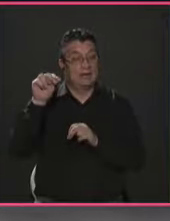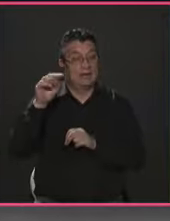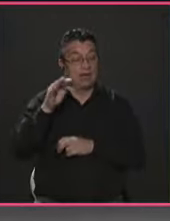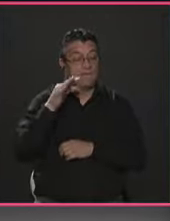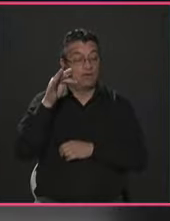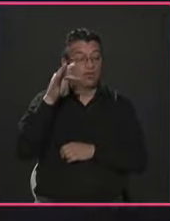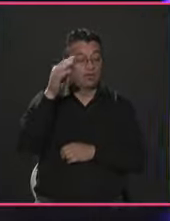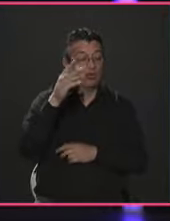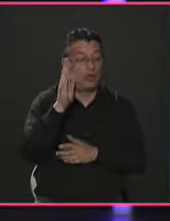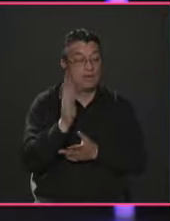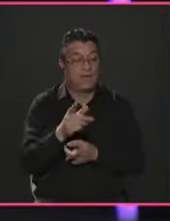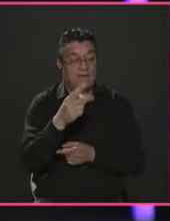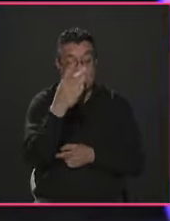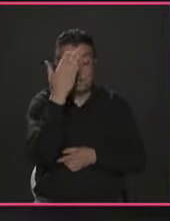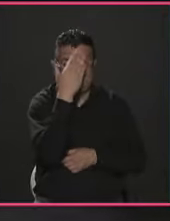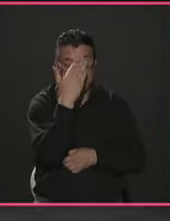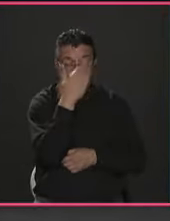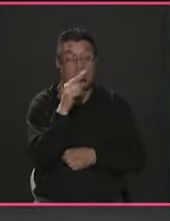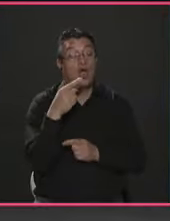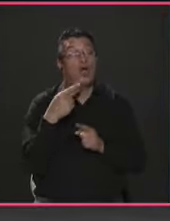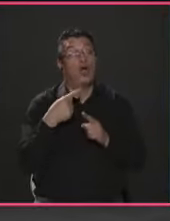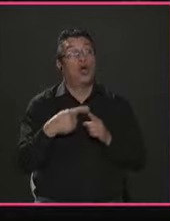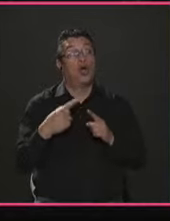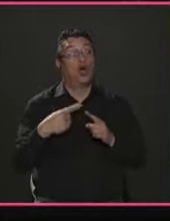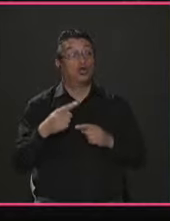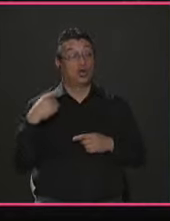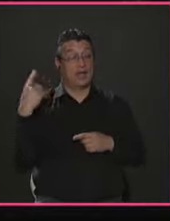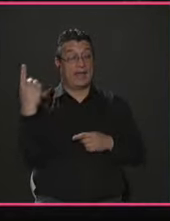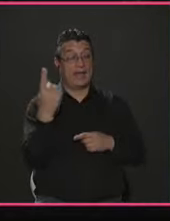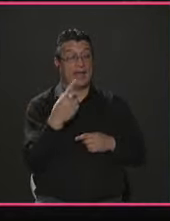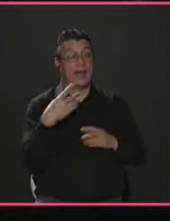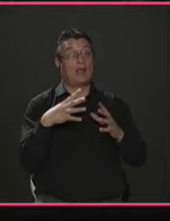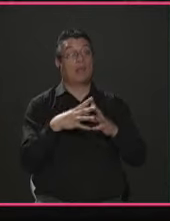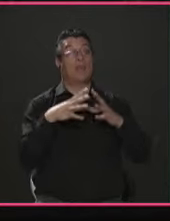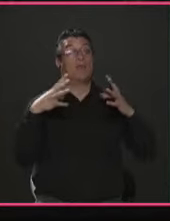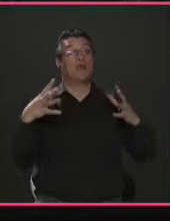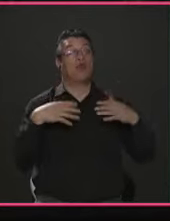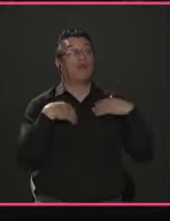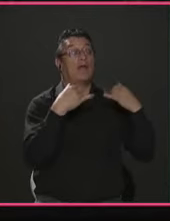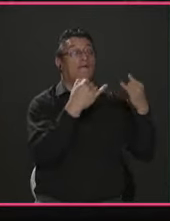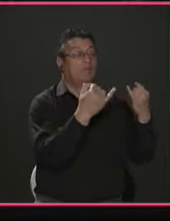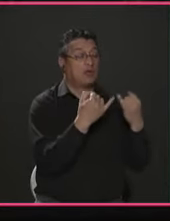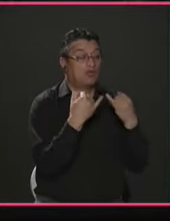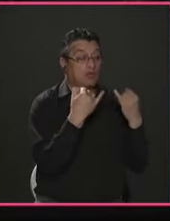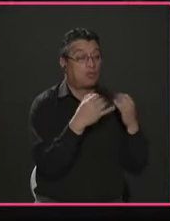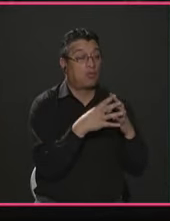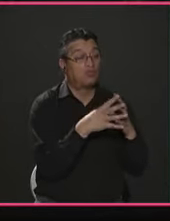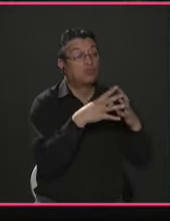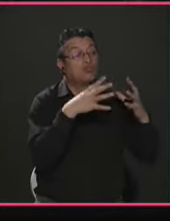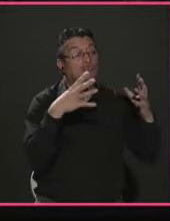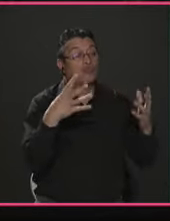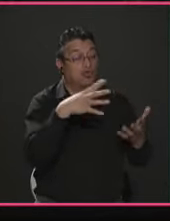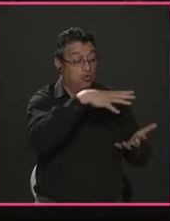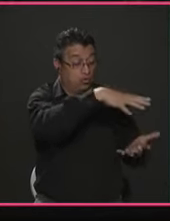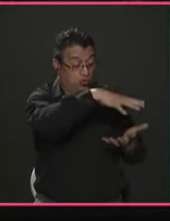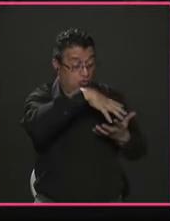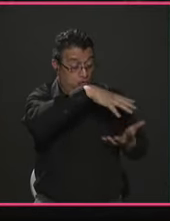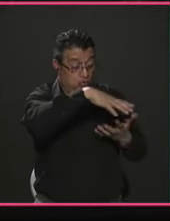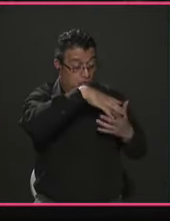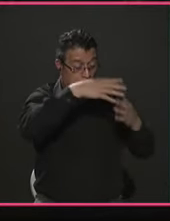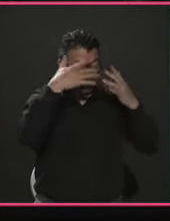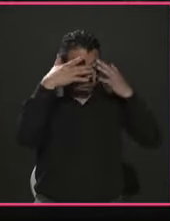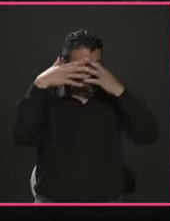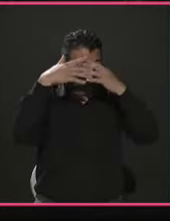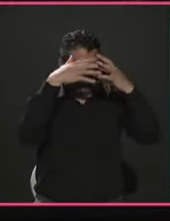preocuparse y lo otro que en general estamos usando demasiadas fuentes de información entonces por un lado estamos usando mucho circuitos que